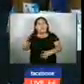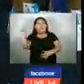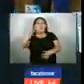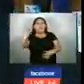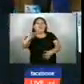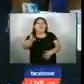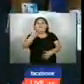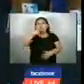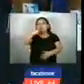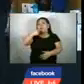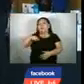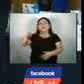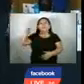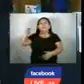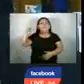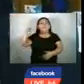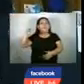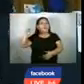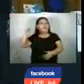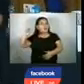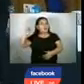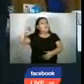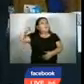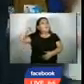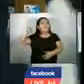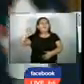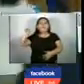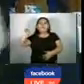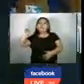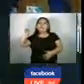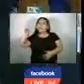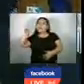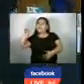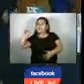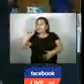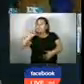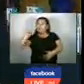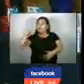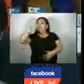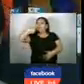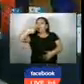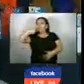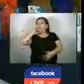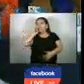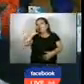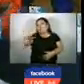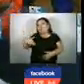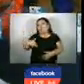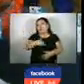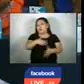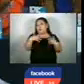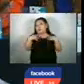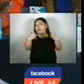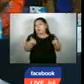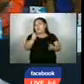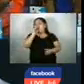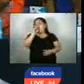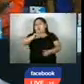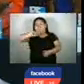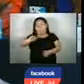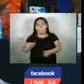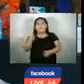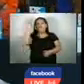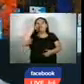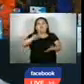antiviral Molnupiravir aquí en el país y de acuerdo con el ministro, pues El Salvador se convierte en el primer país